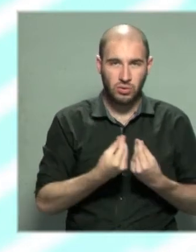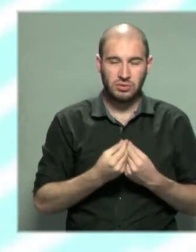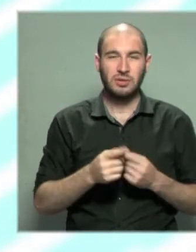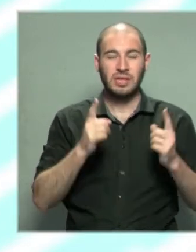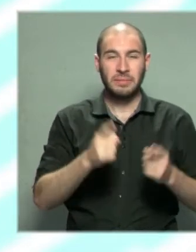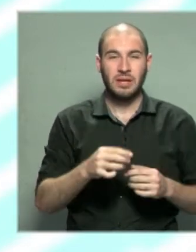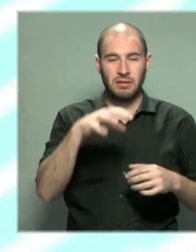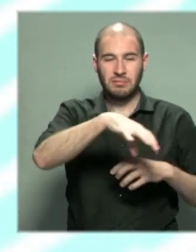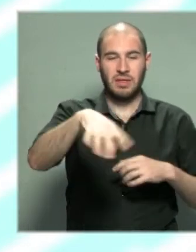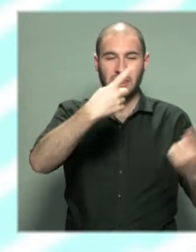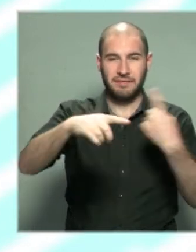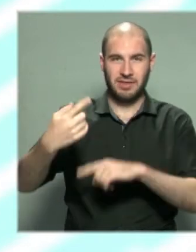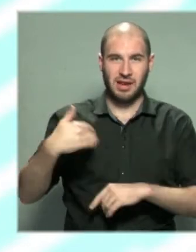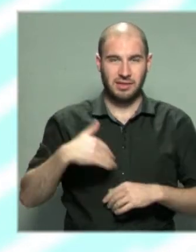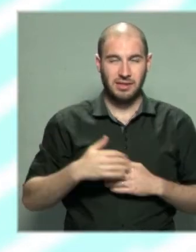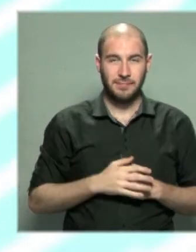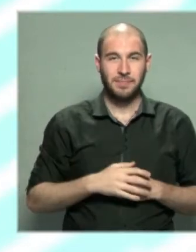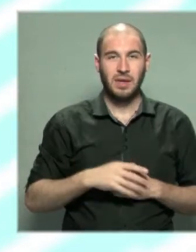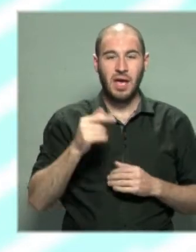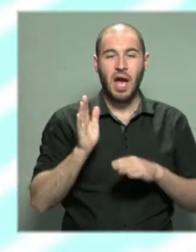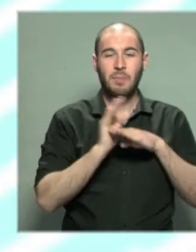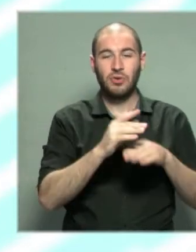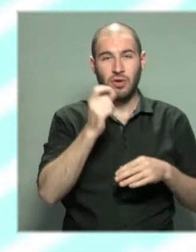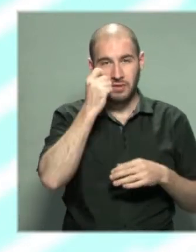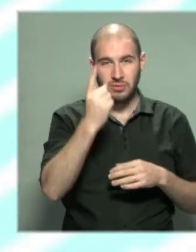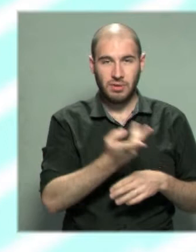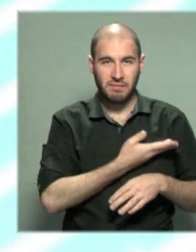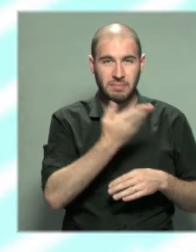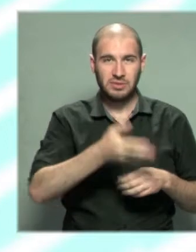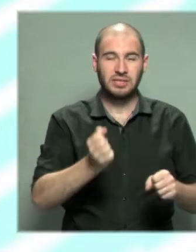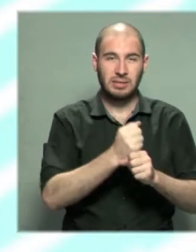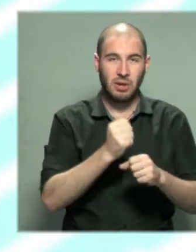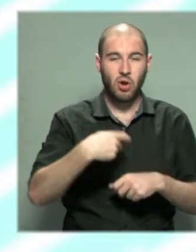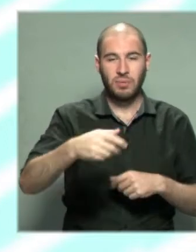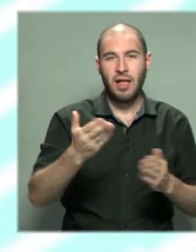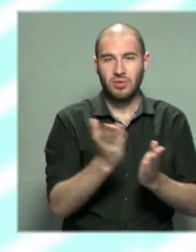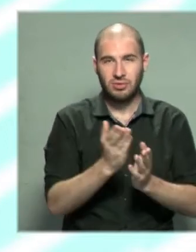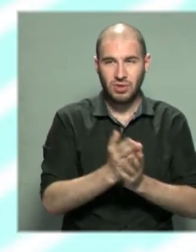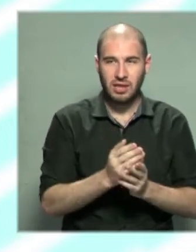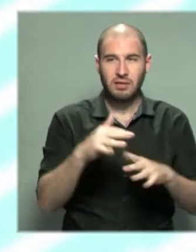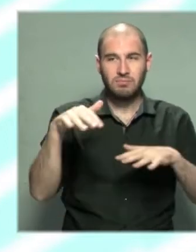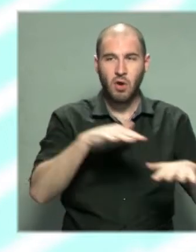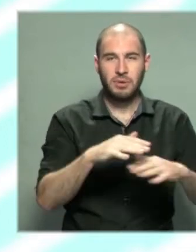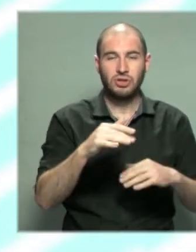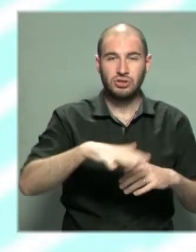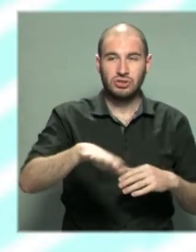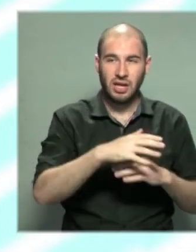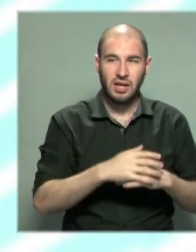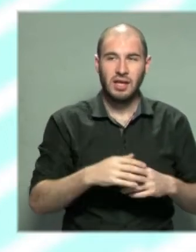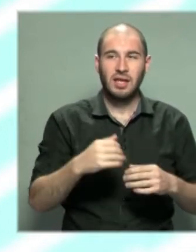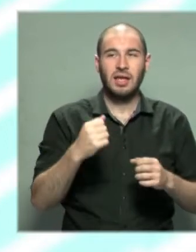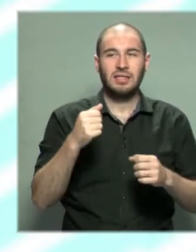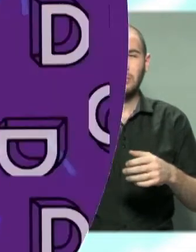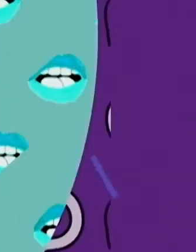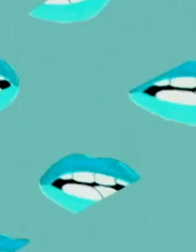encontrarán en las distintas ciudades de nuestro país, acompañando este 21F a los trabajadores, jubilados, estudiantes, movimientos sociales y sectores de